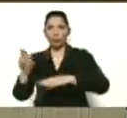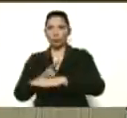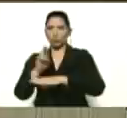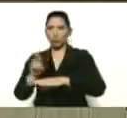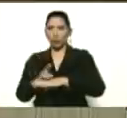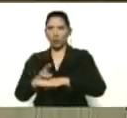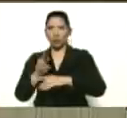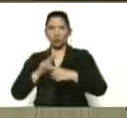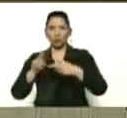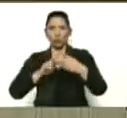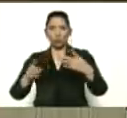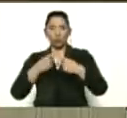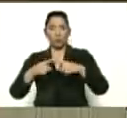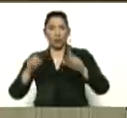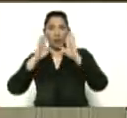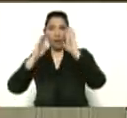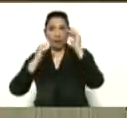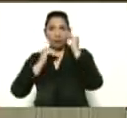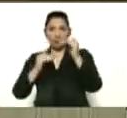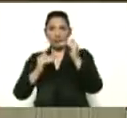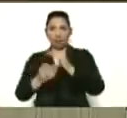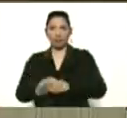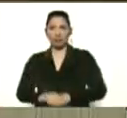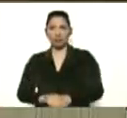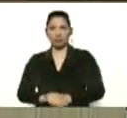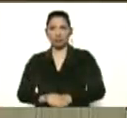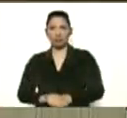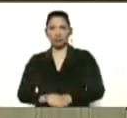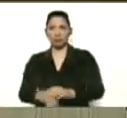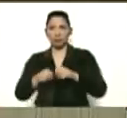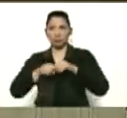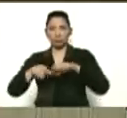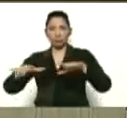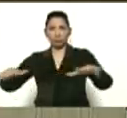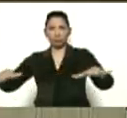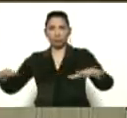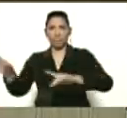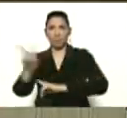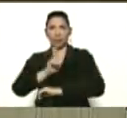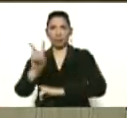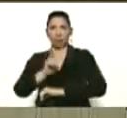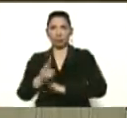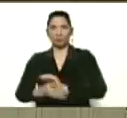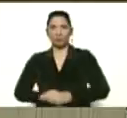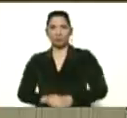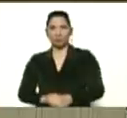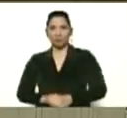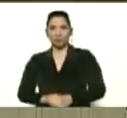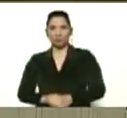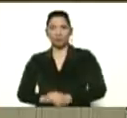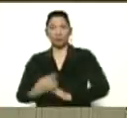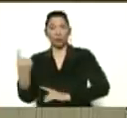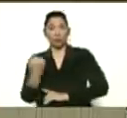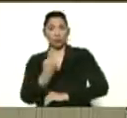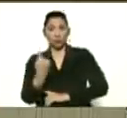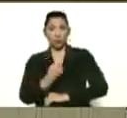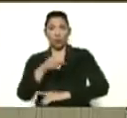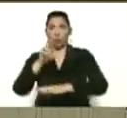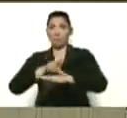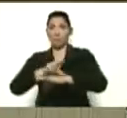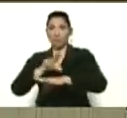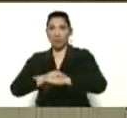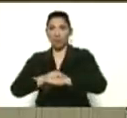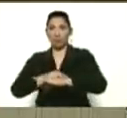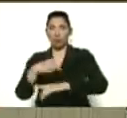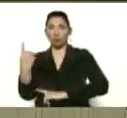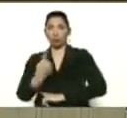esos recursos para atender la pandemia en Venezuela. Ni un solo médico, ni